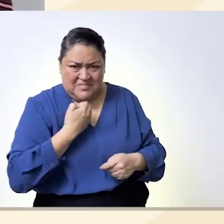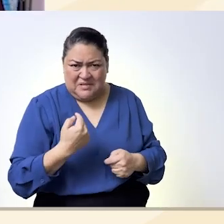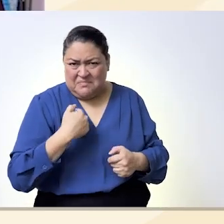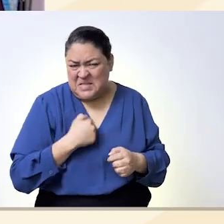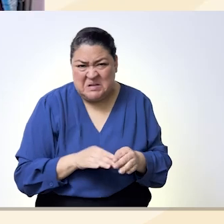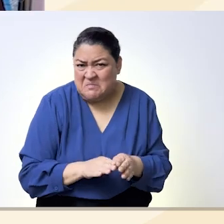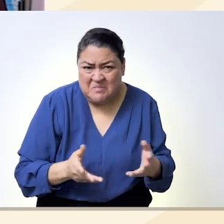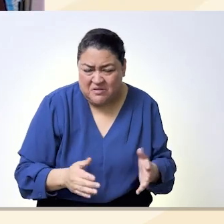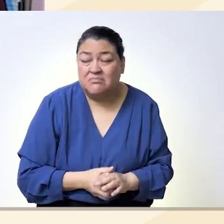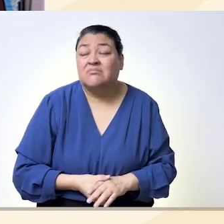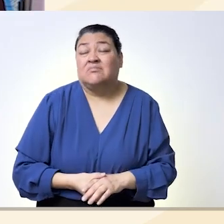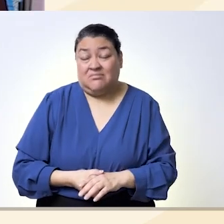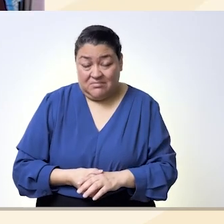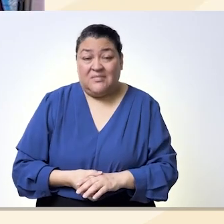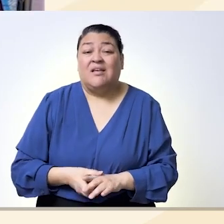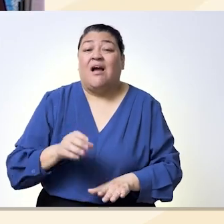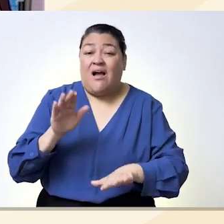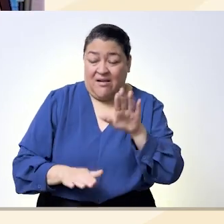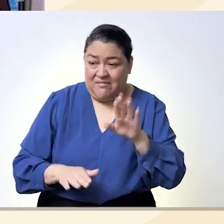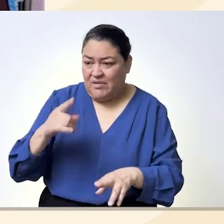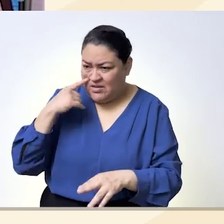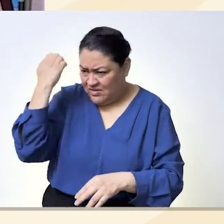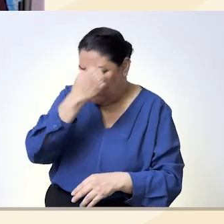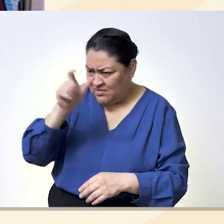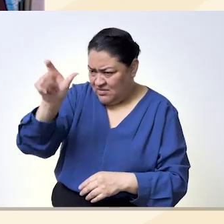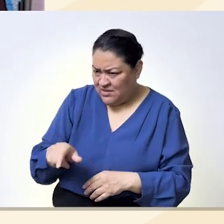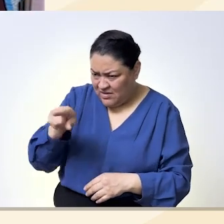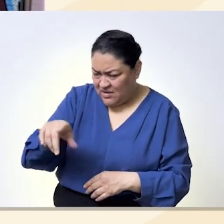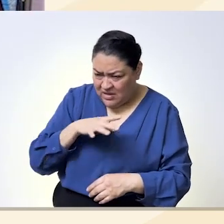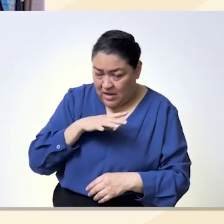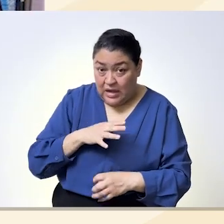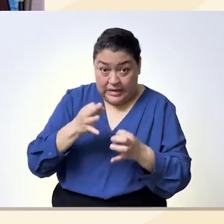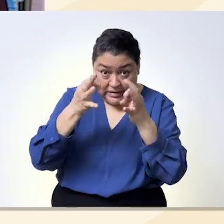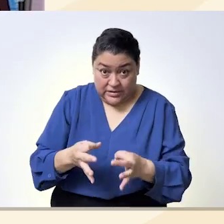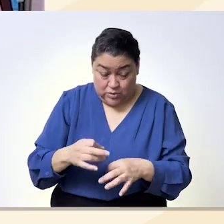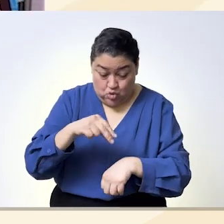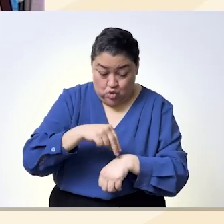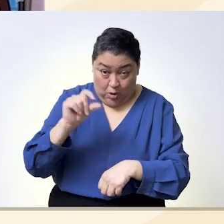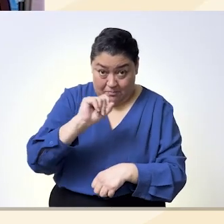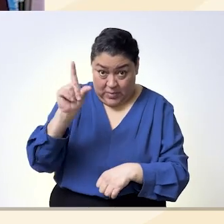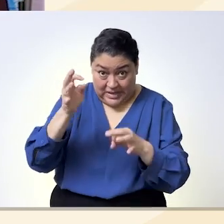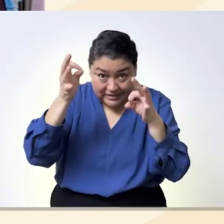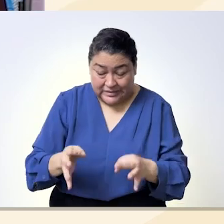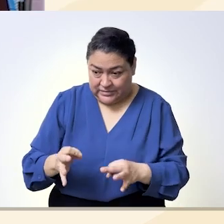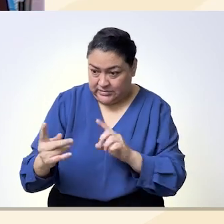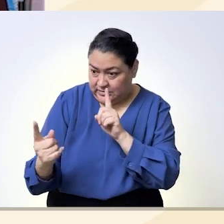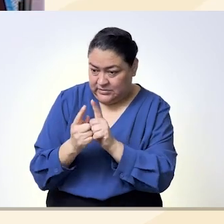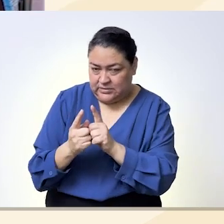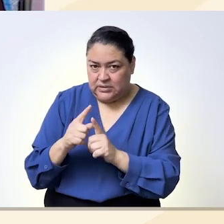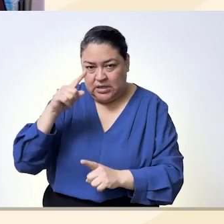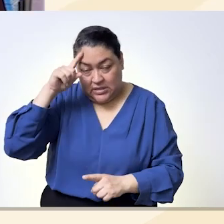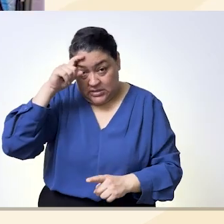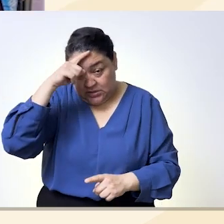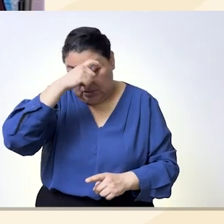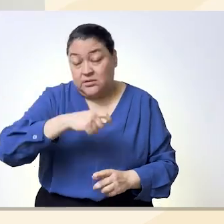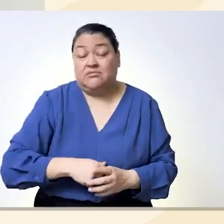cara. Sí. Ajá, y una detección profesional con enfoque de neurodivergencia, híjole, Sí, es muy difícil todavía de encontrar, ¿no? Entonces también